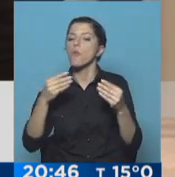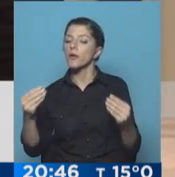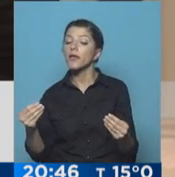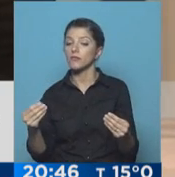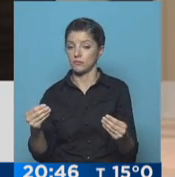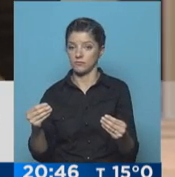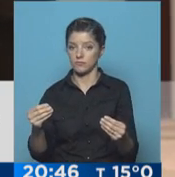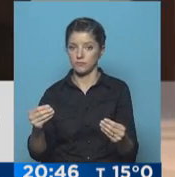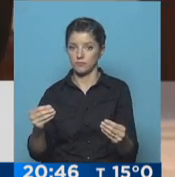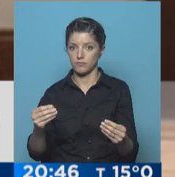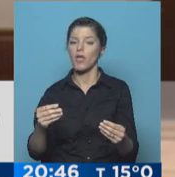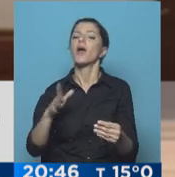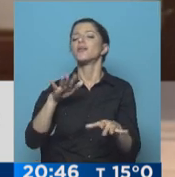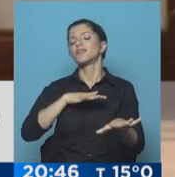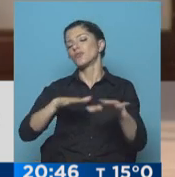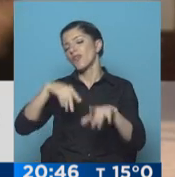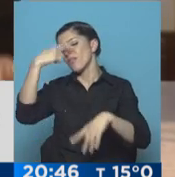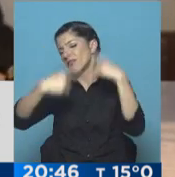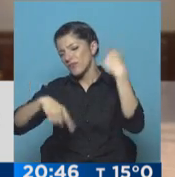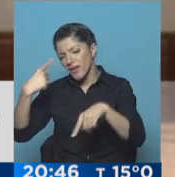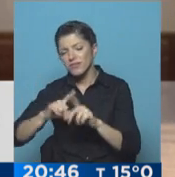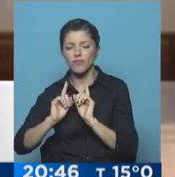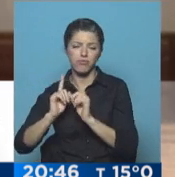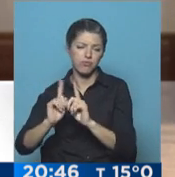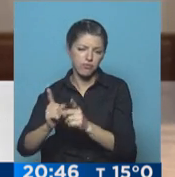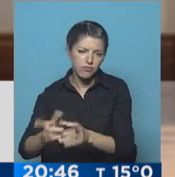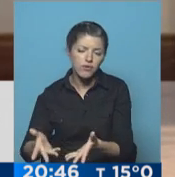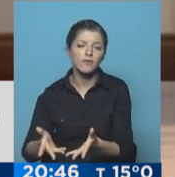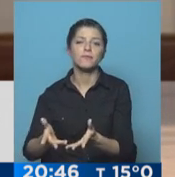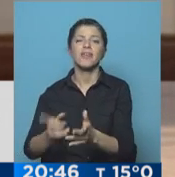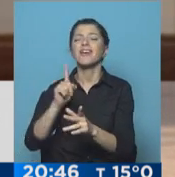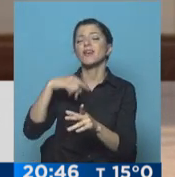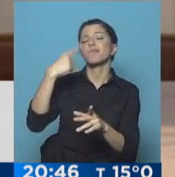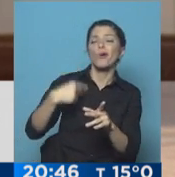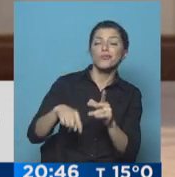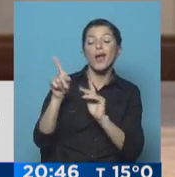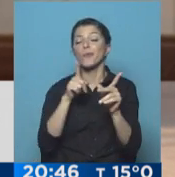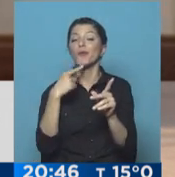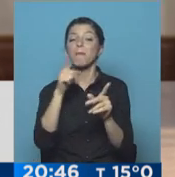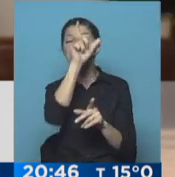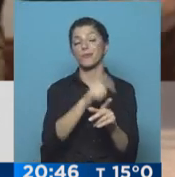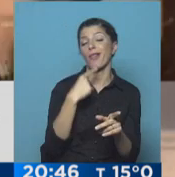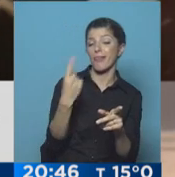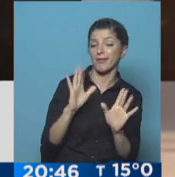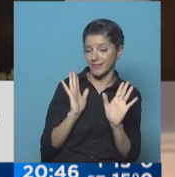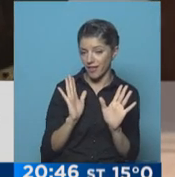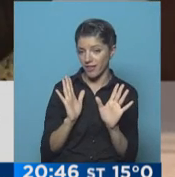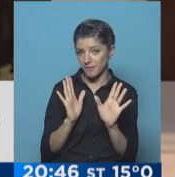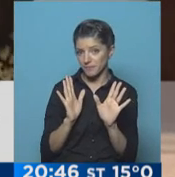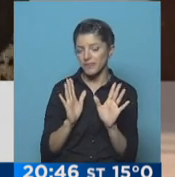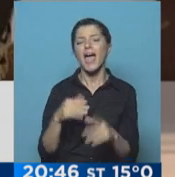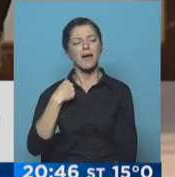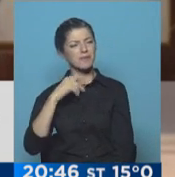cosas, van a seguir pasando cosas. Esas cosas que dice algún personaje que algunos... Me encantó